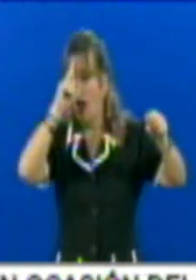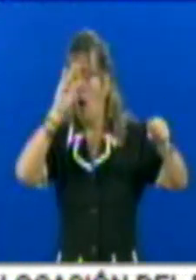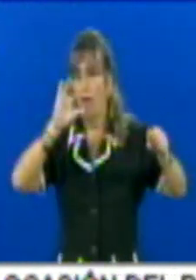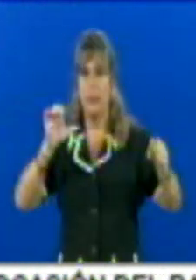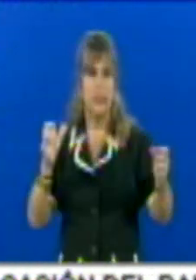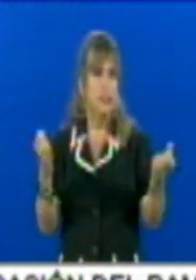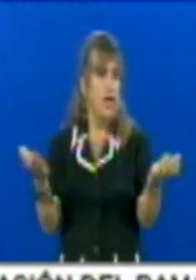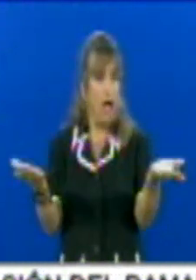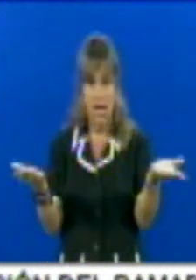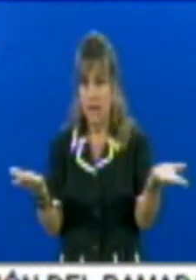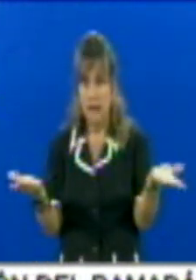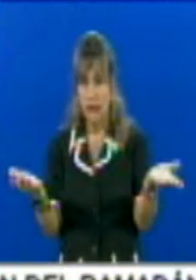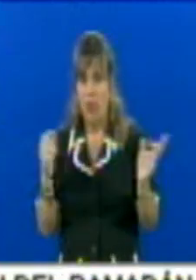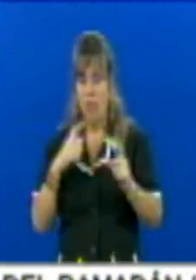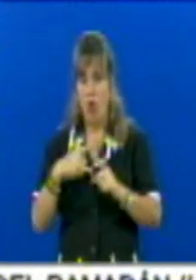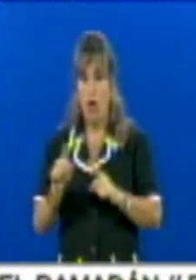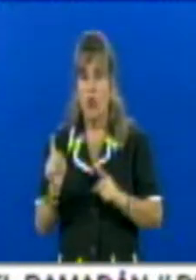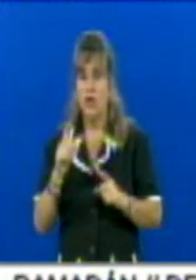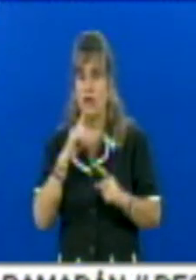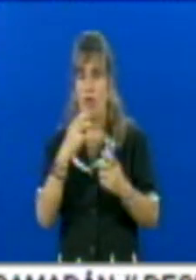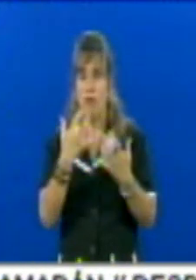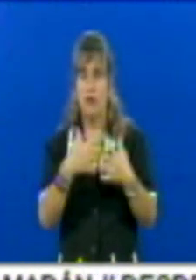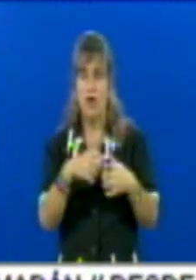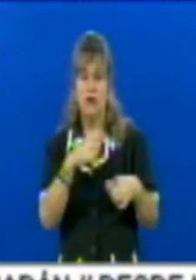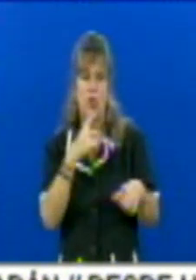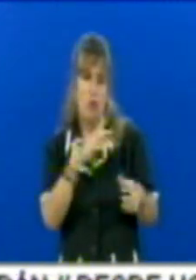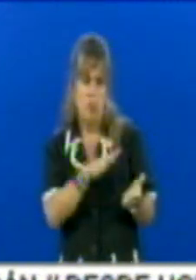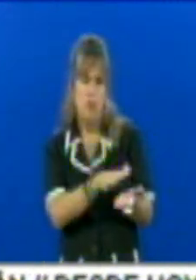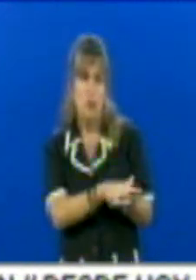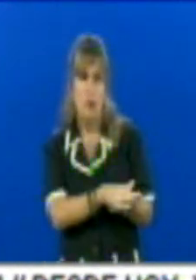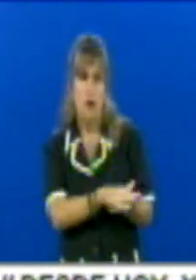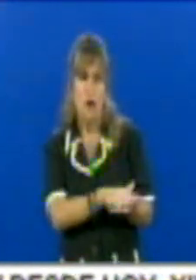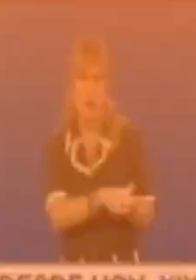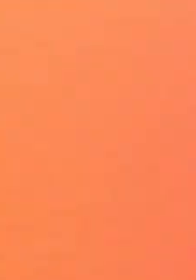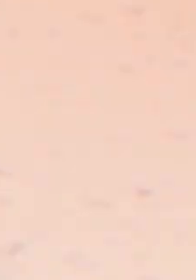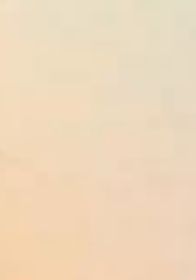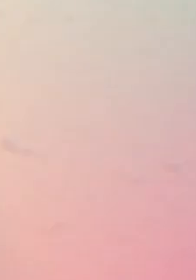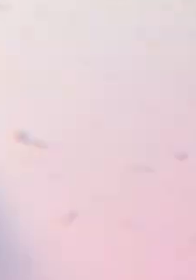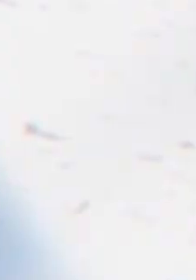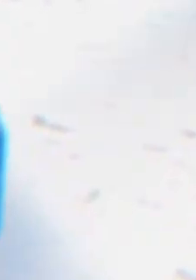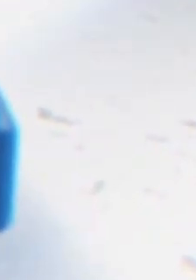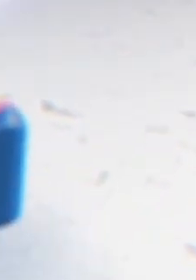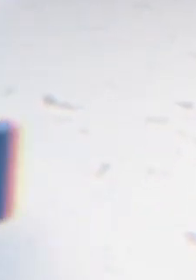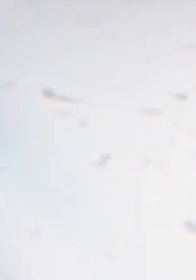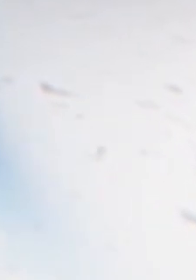cuando. El otro servicio es la producción del azúcar con la zafra azucarera.